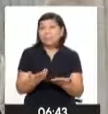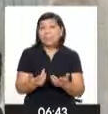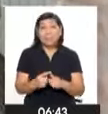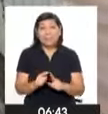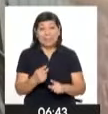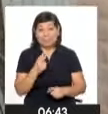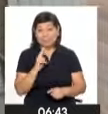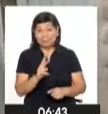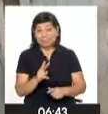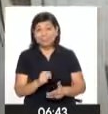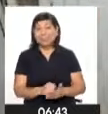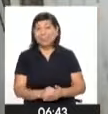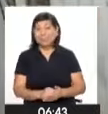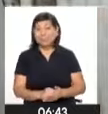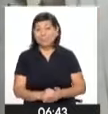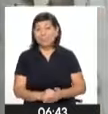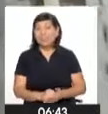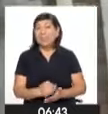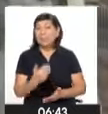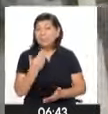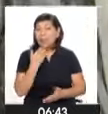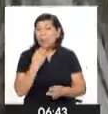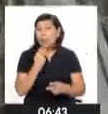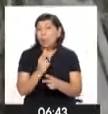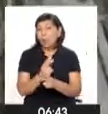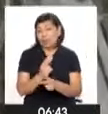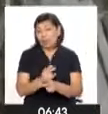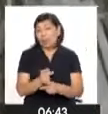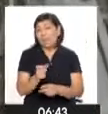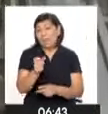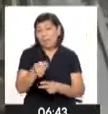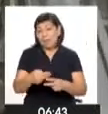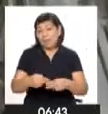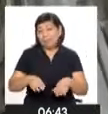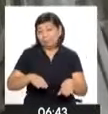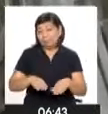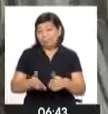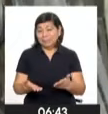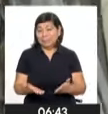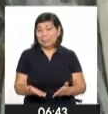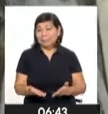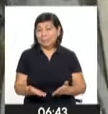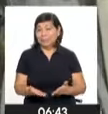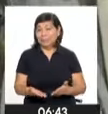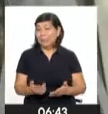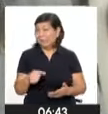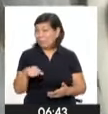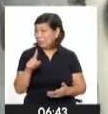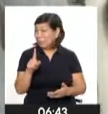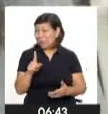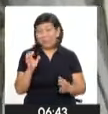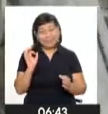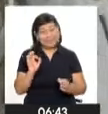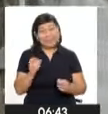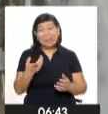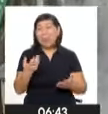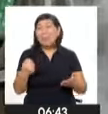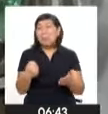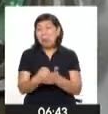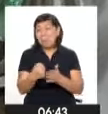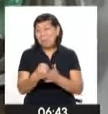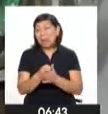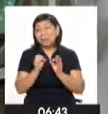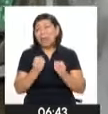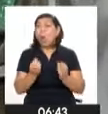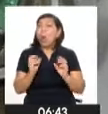pero sobre todo también de darle seguridad a esta vía, ¿no? Porque como bien lo dice Diana, no es la primera vez que ocurren este tipo de